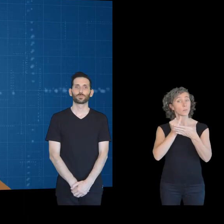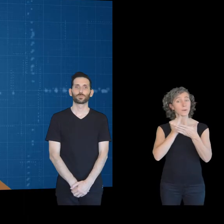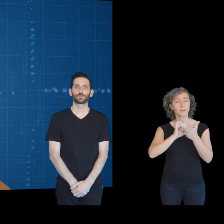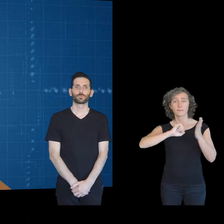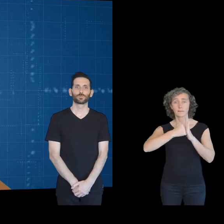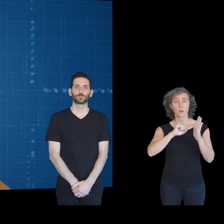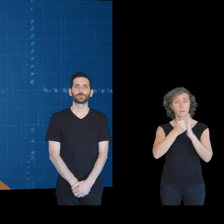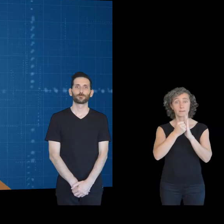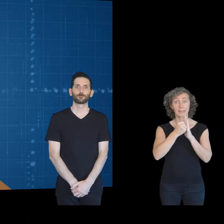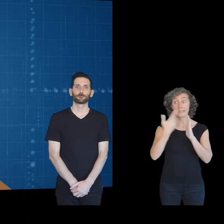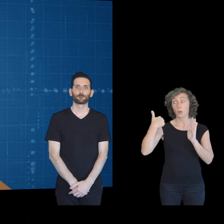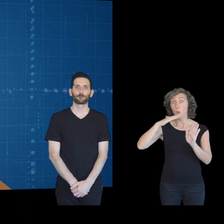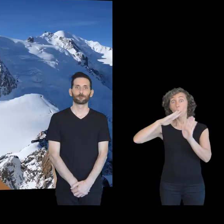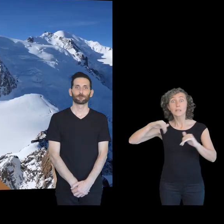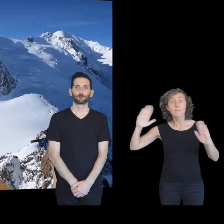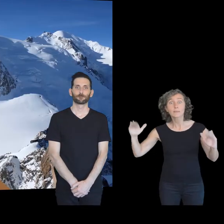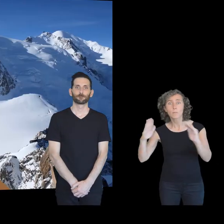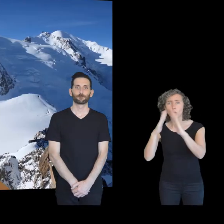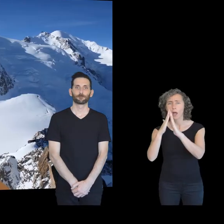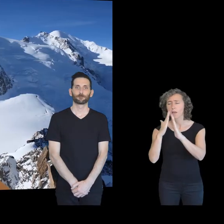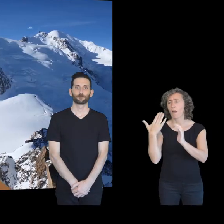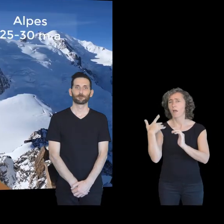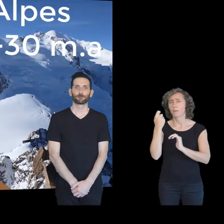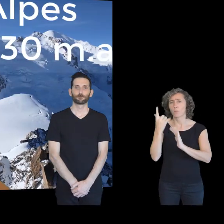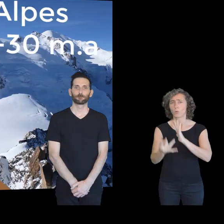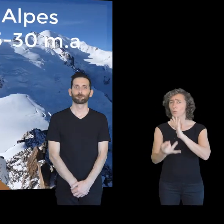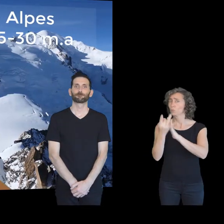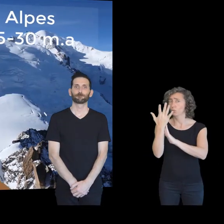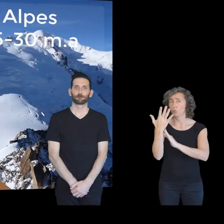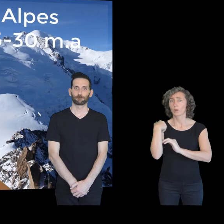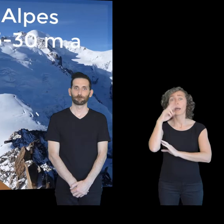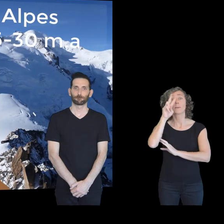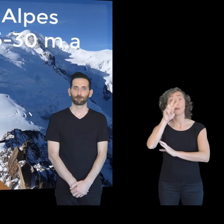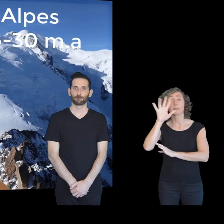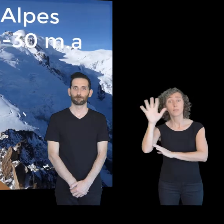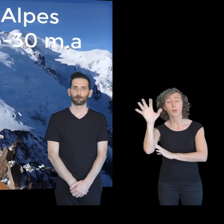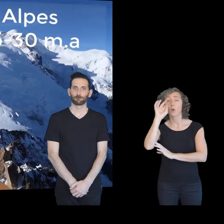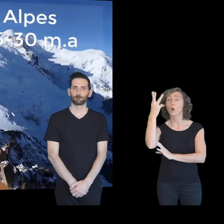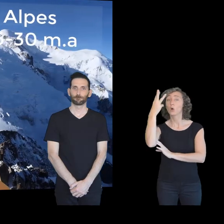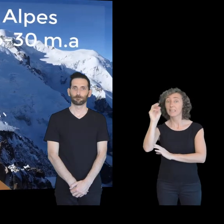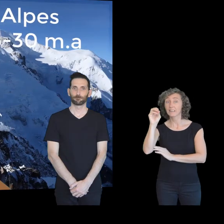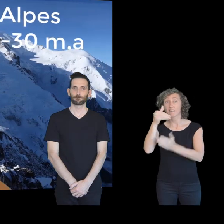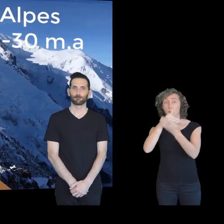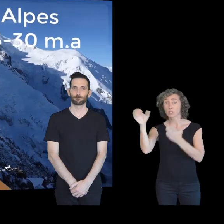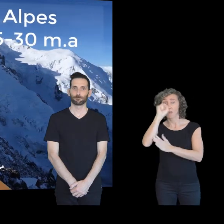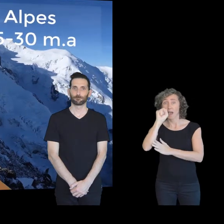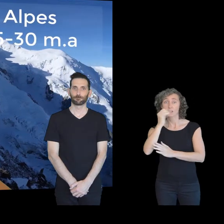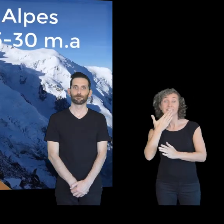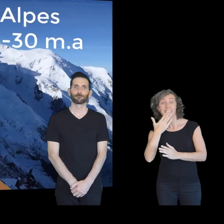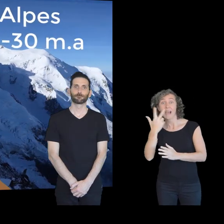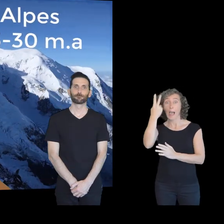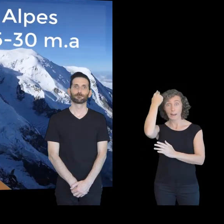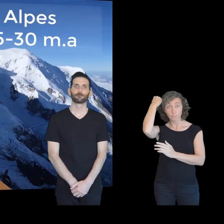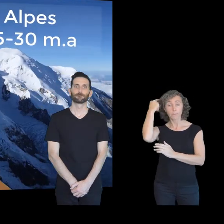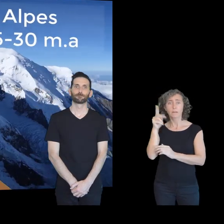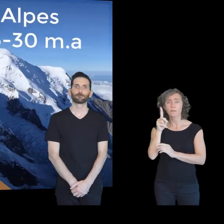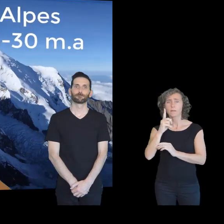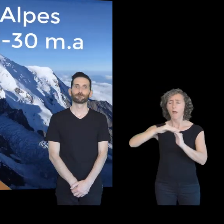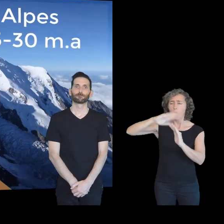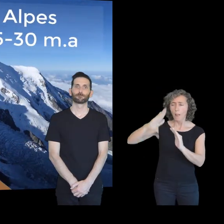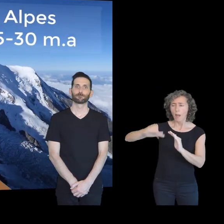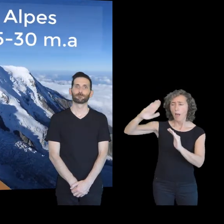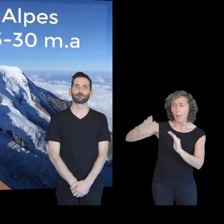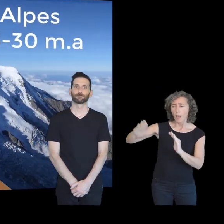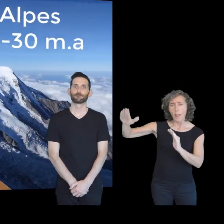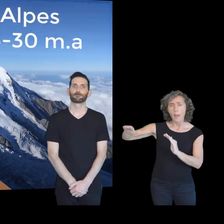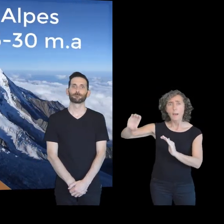Probas xeolóxicas. As cadeas montañosas máis recentes como os Alpes, que se formaron hai uns 25-30 millóns de anos, non